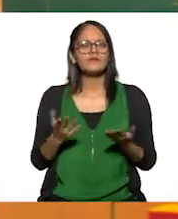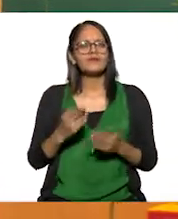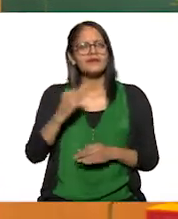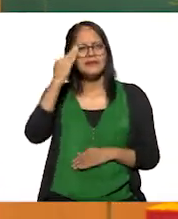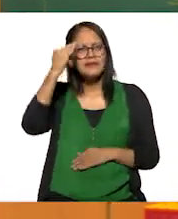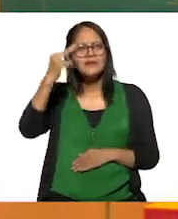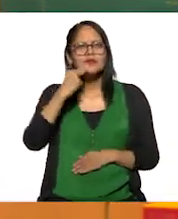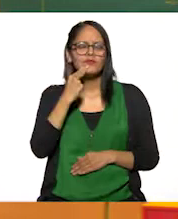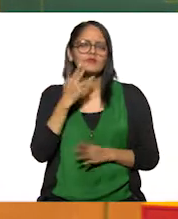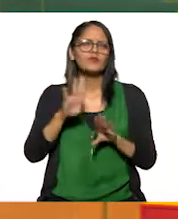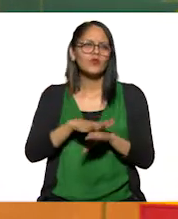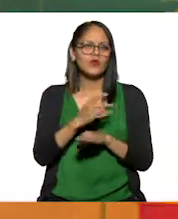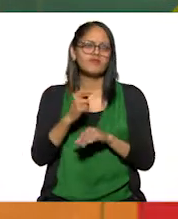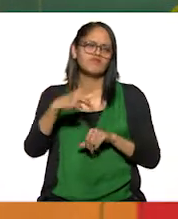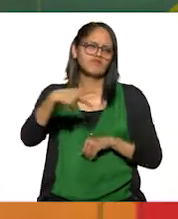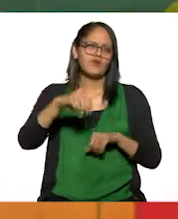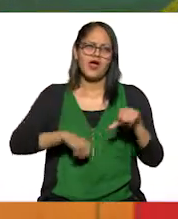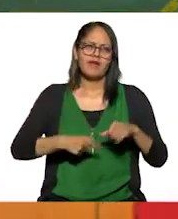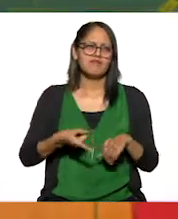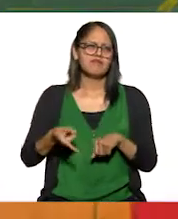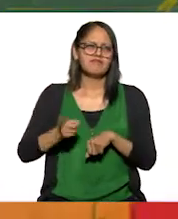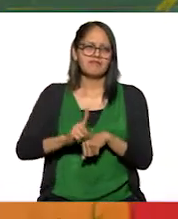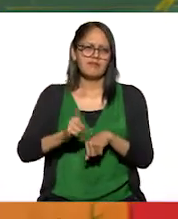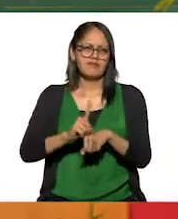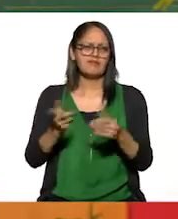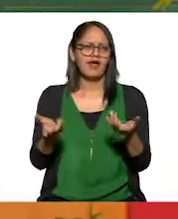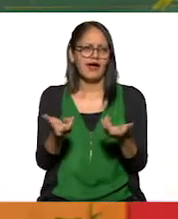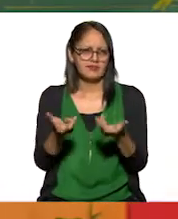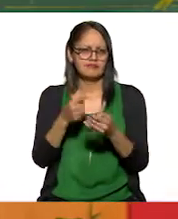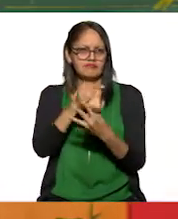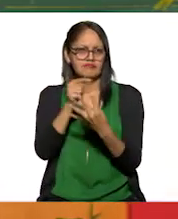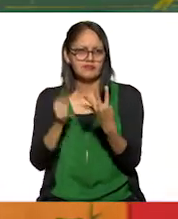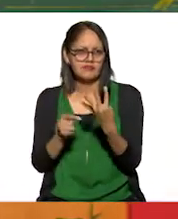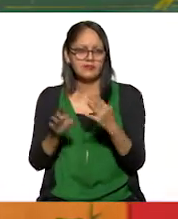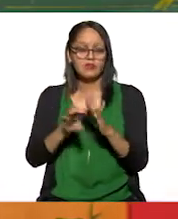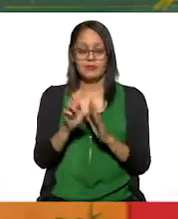mucho en nuestras actividades cotidianas, ya que medimos todas las